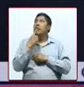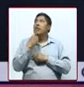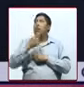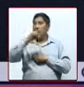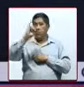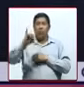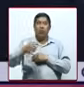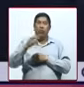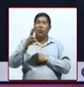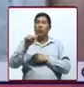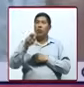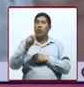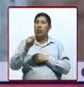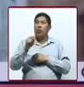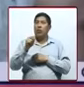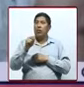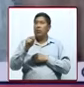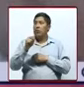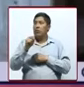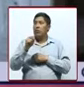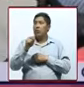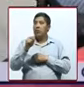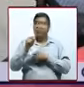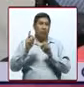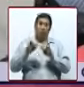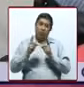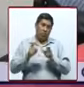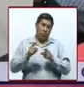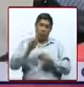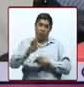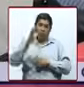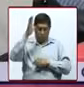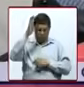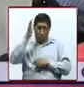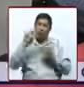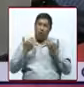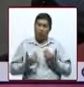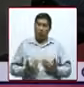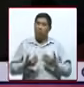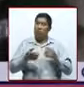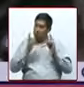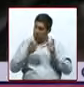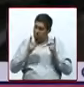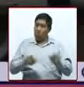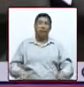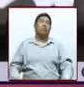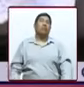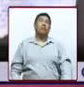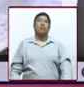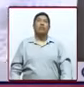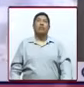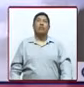Juan Diego prácticamente va a quedar en el estado en el que está su papá en este momento.